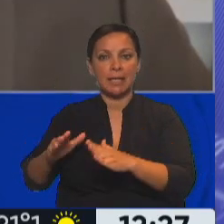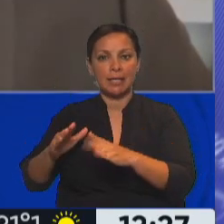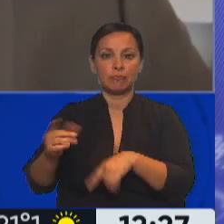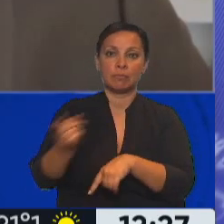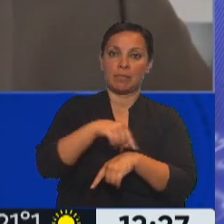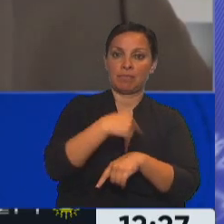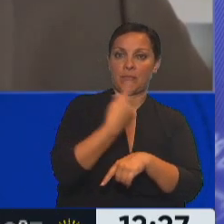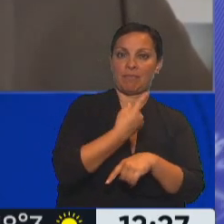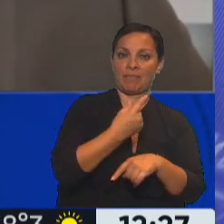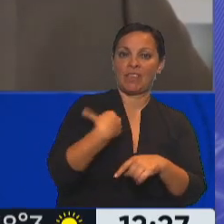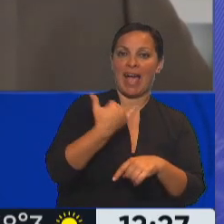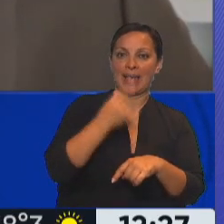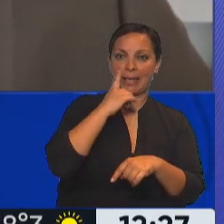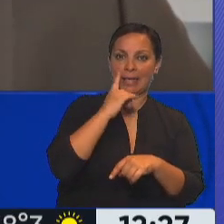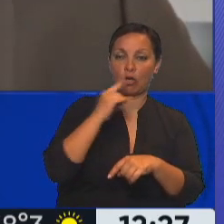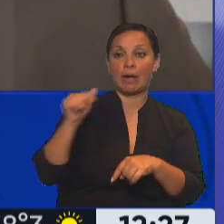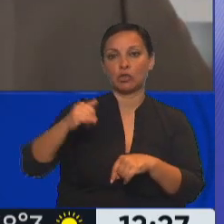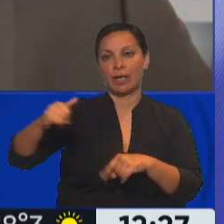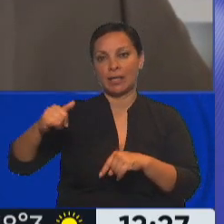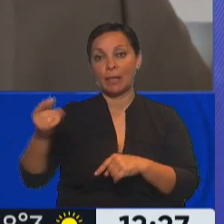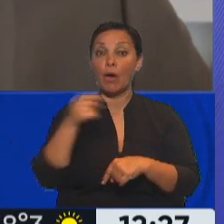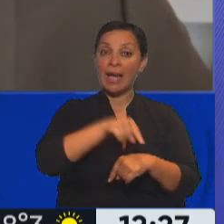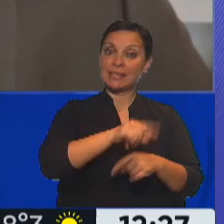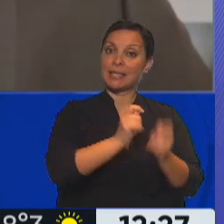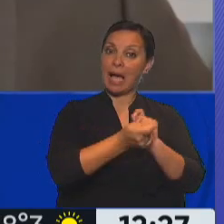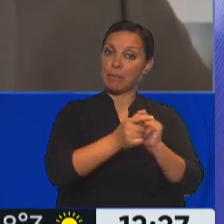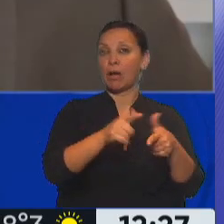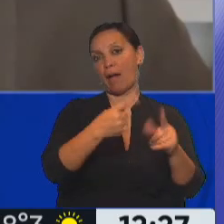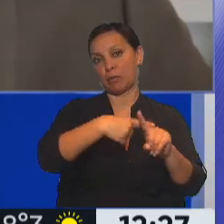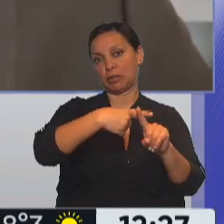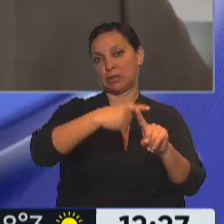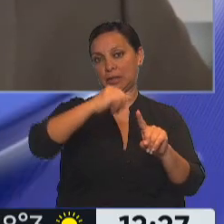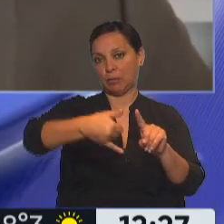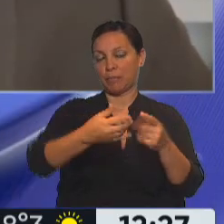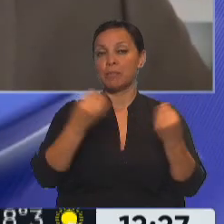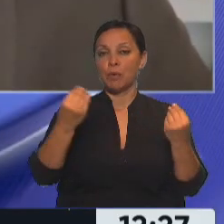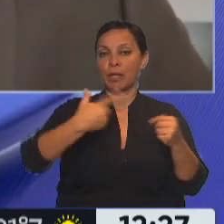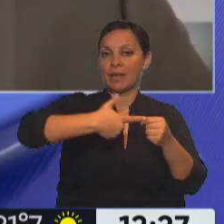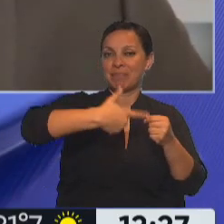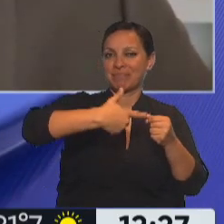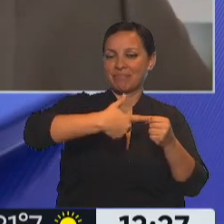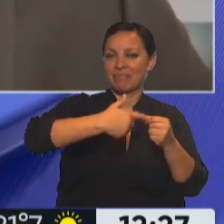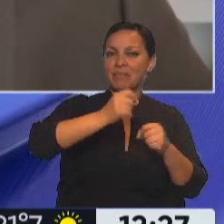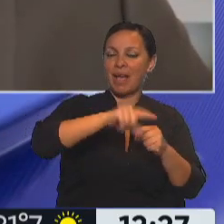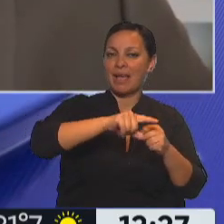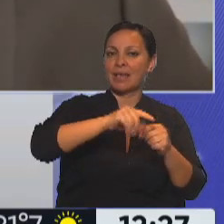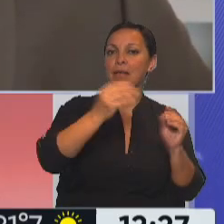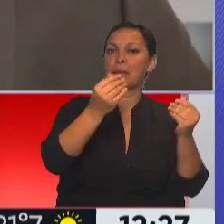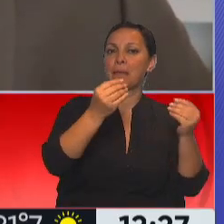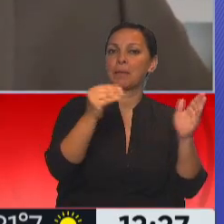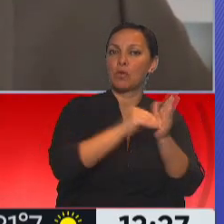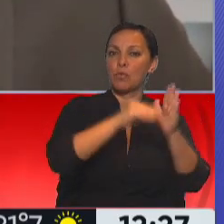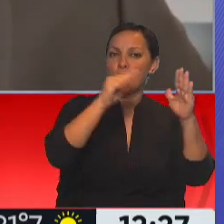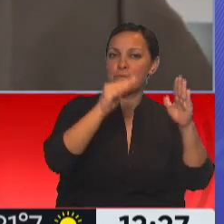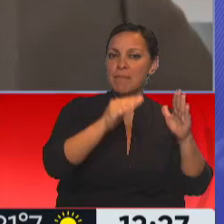país riesgoso, eso nos pegó. Y esta, en cambio, nos juega a favor, pues claro, cae el precio del crudo y entonces cae el precio del combustible, y